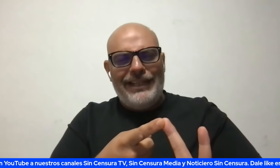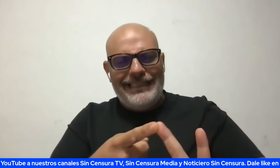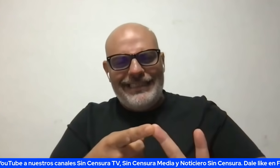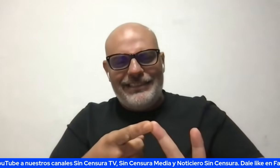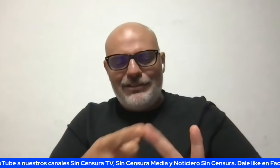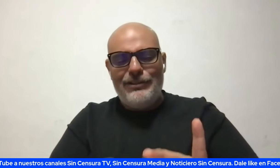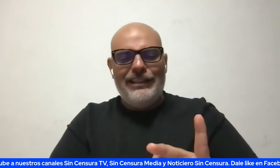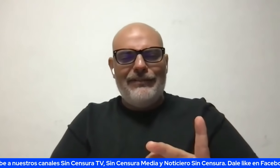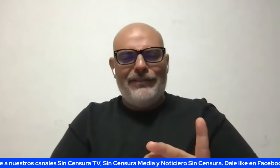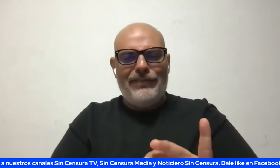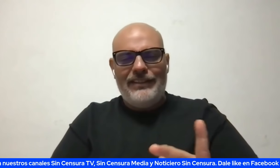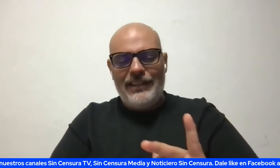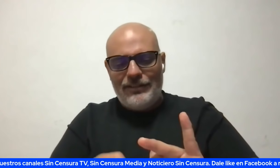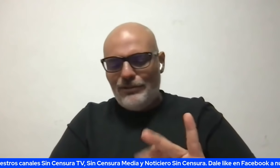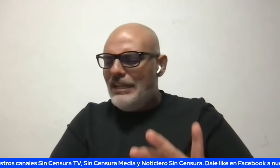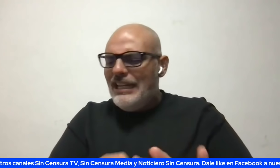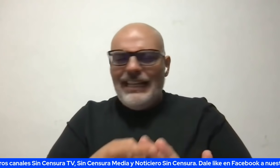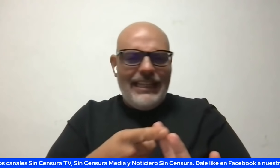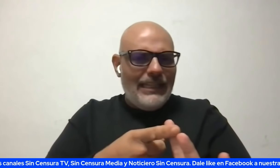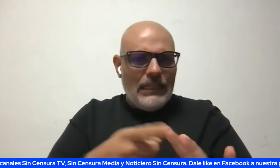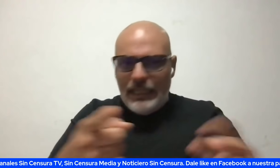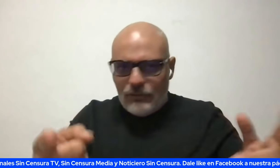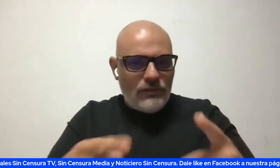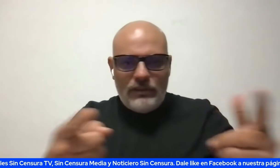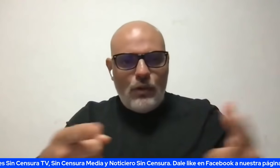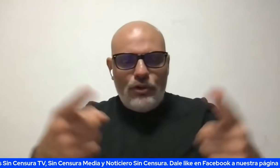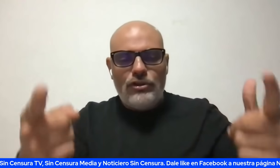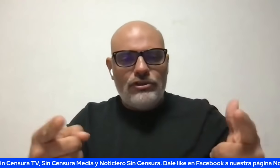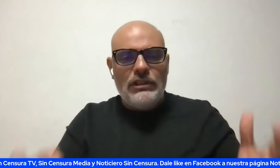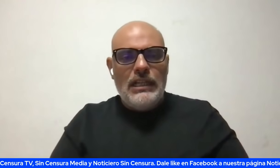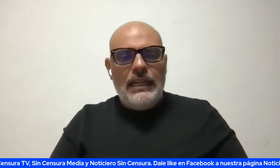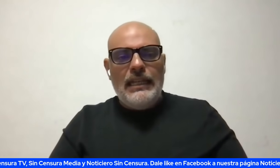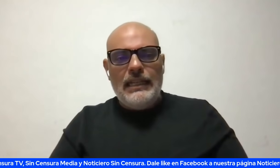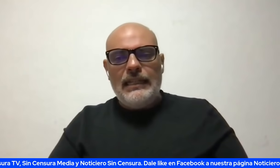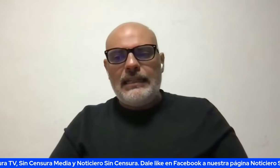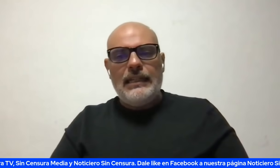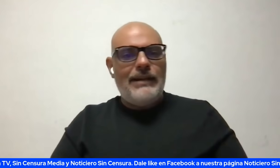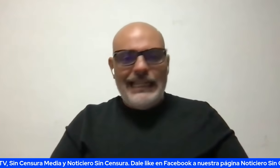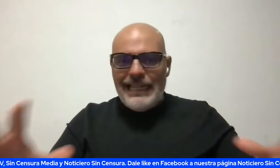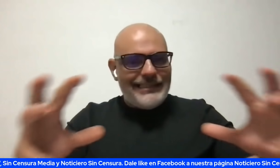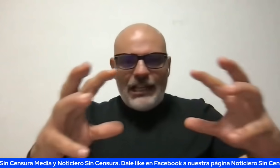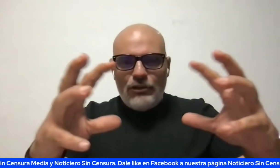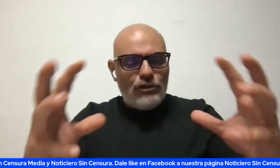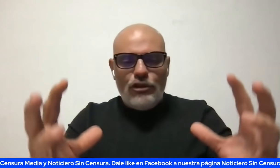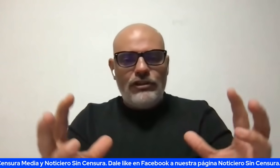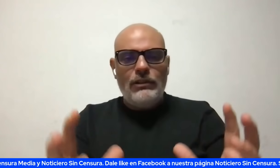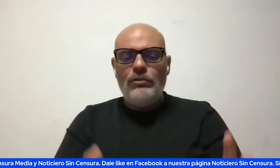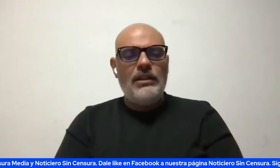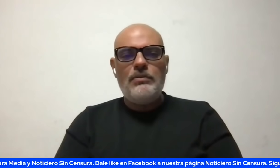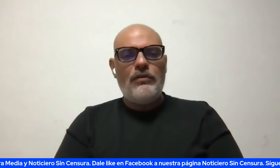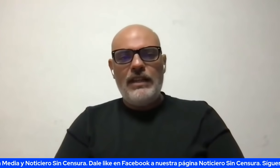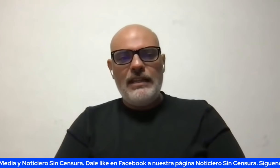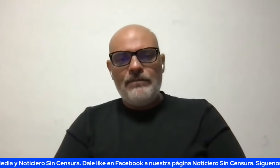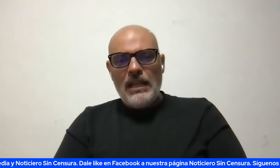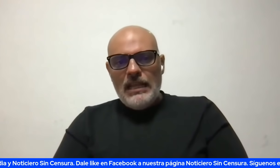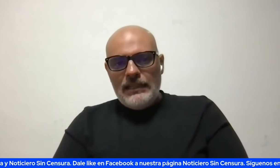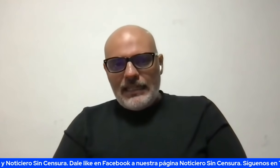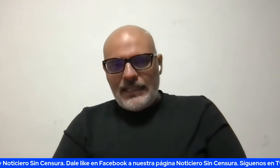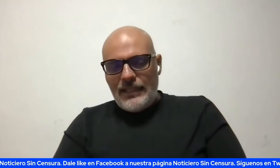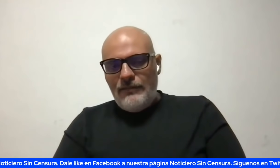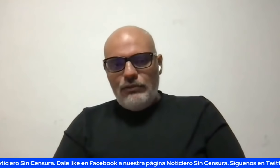hablar de polarización y de fifís y estos discursos que van enlazados todos en un mismo